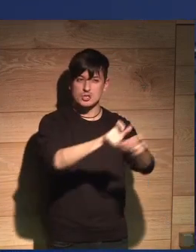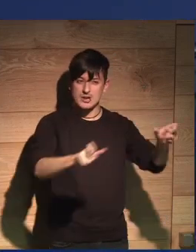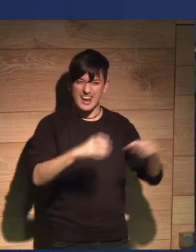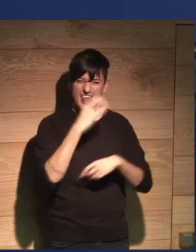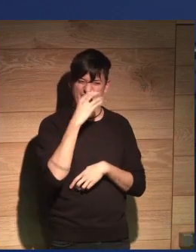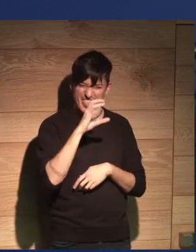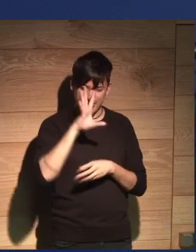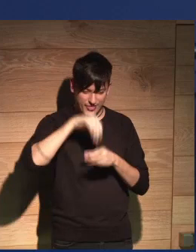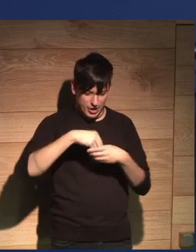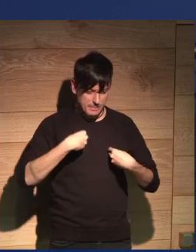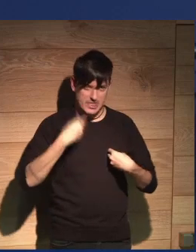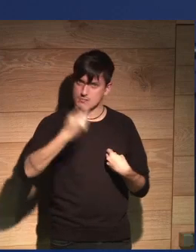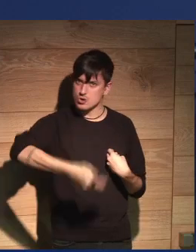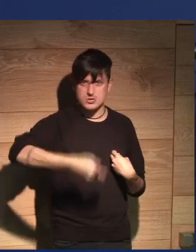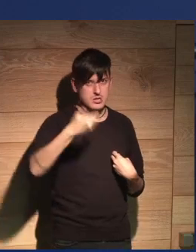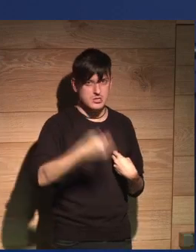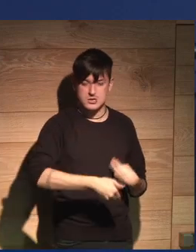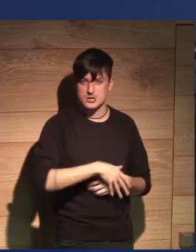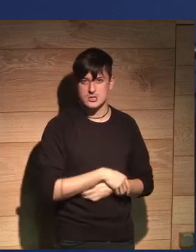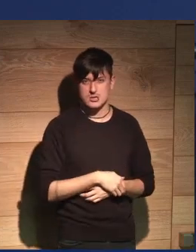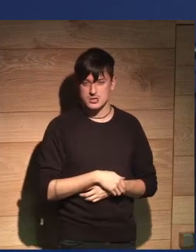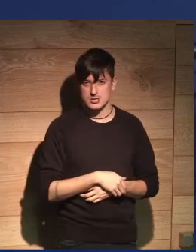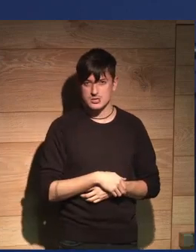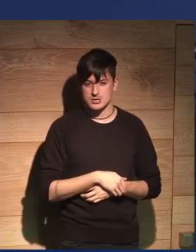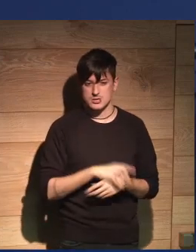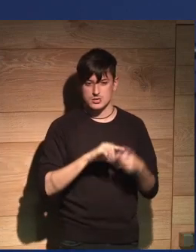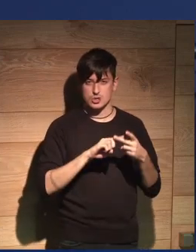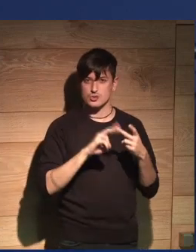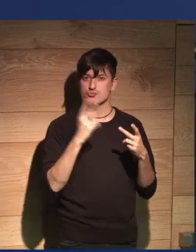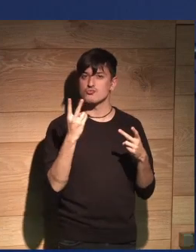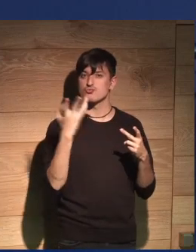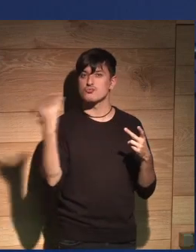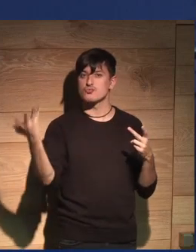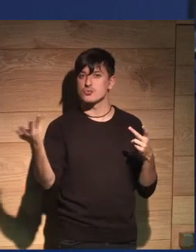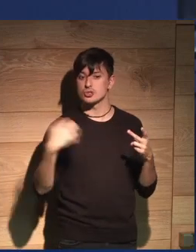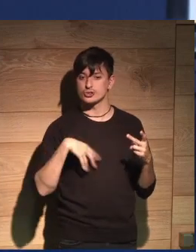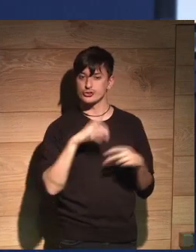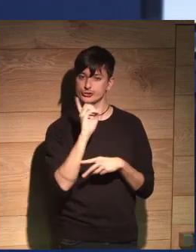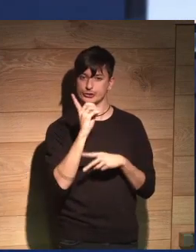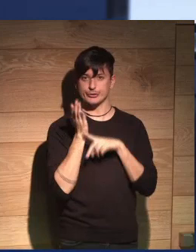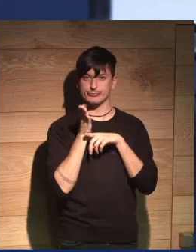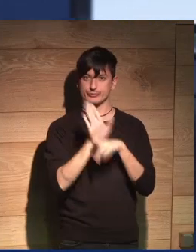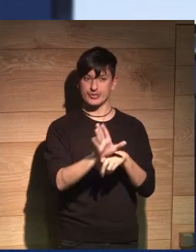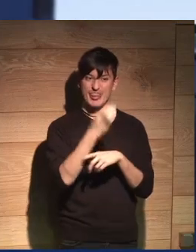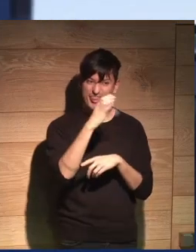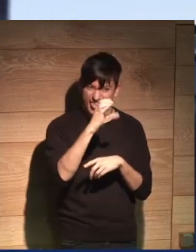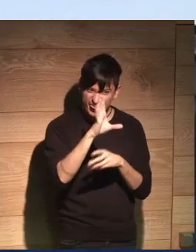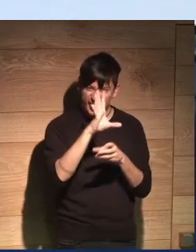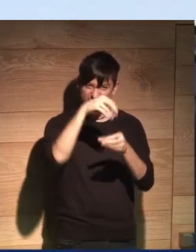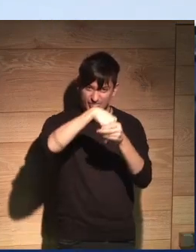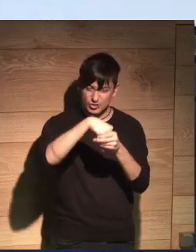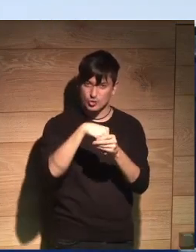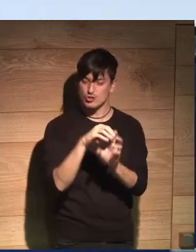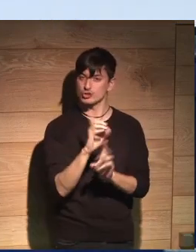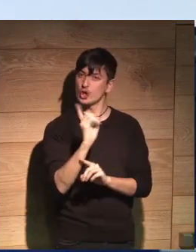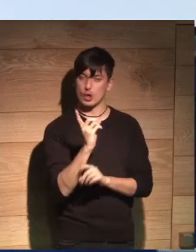vida cotidiana, en nuestro día a día. 2, no solamente mostrarle la presencia de la ciencia, sino